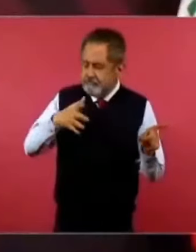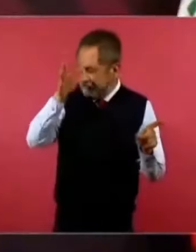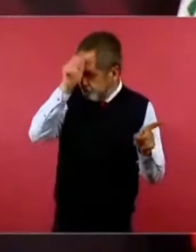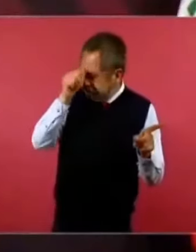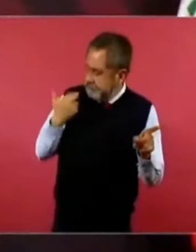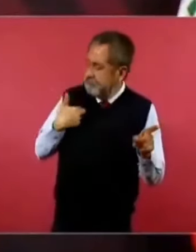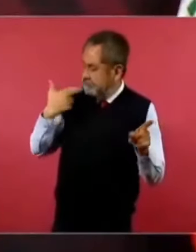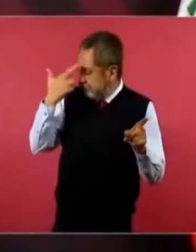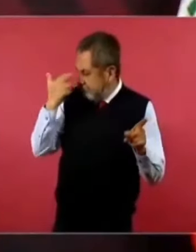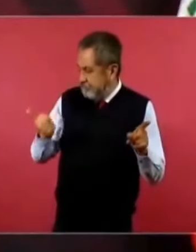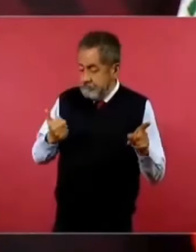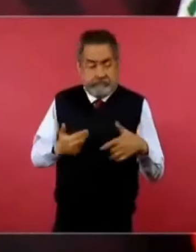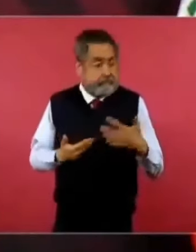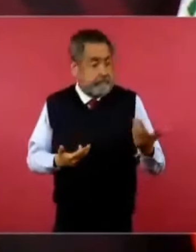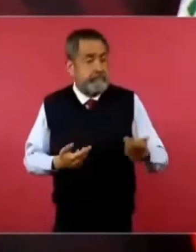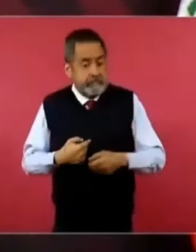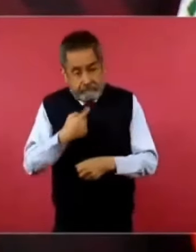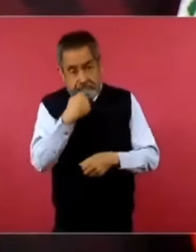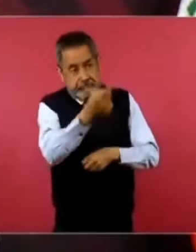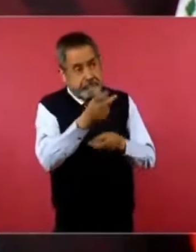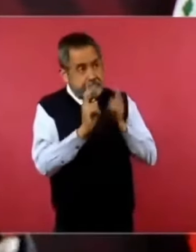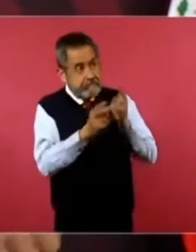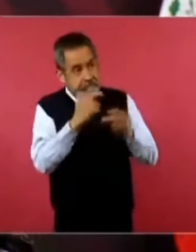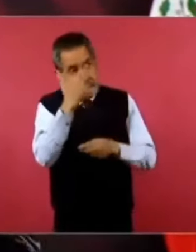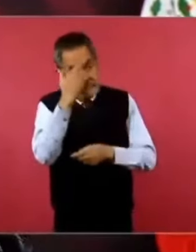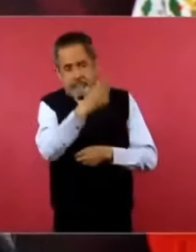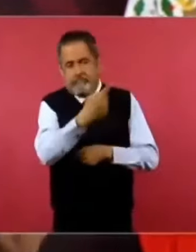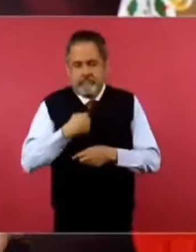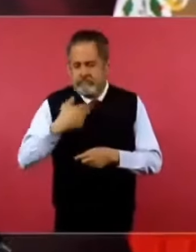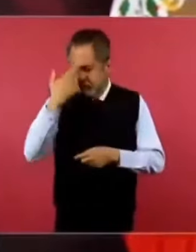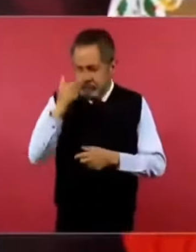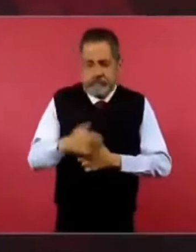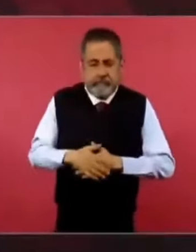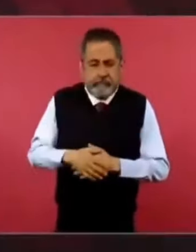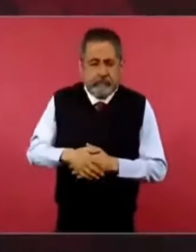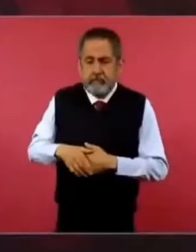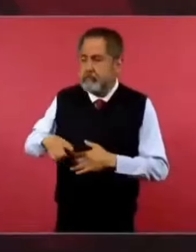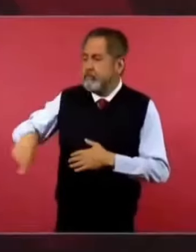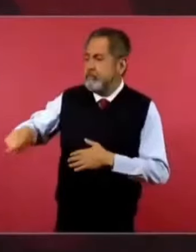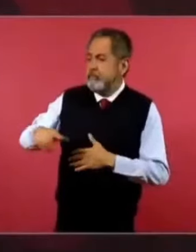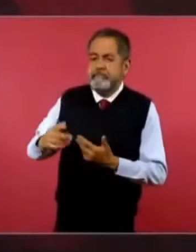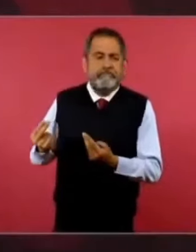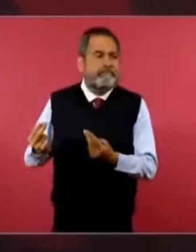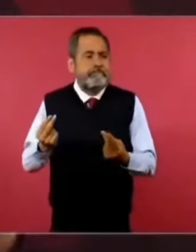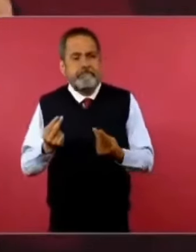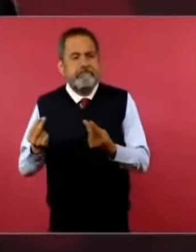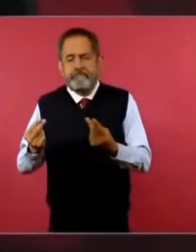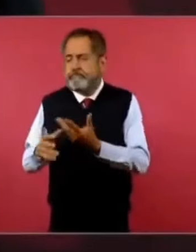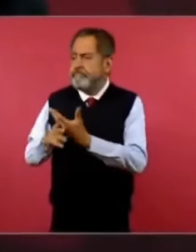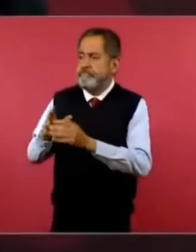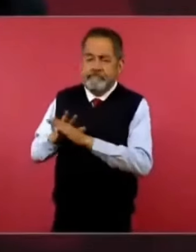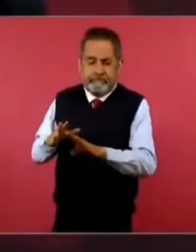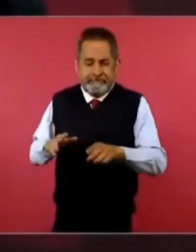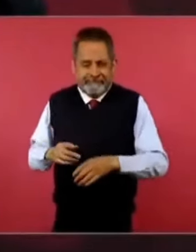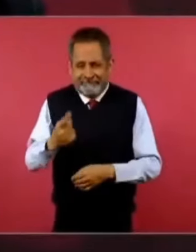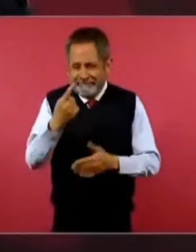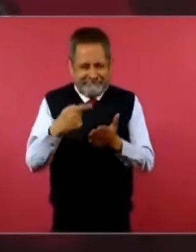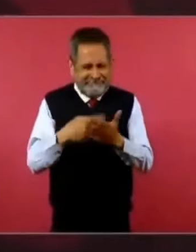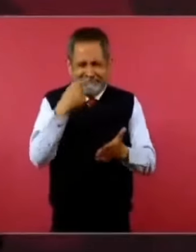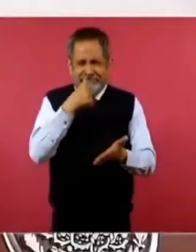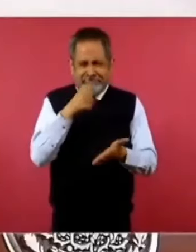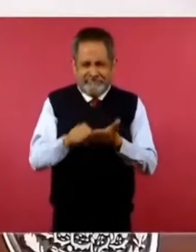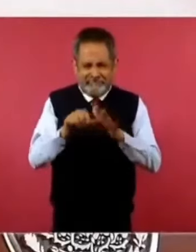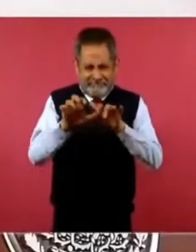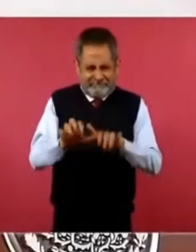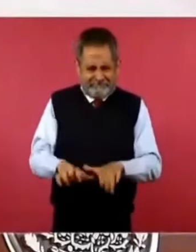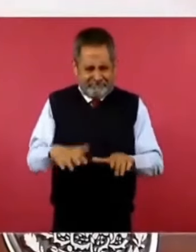y que la migración pues no se da por gusto sino por necesidad la primera vez en una